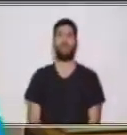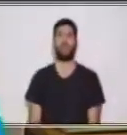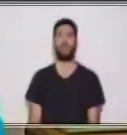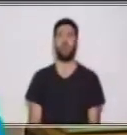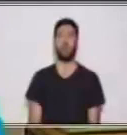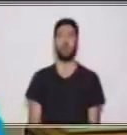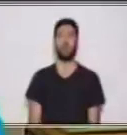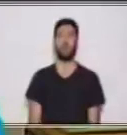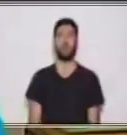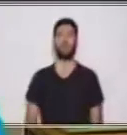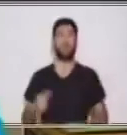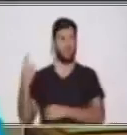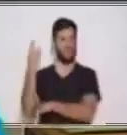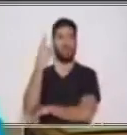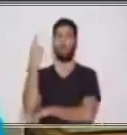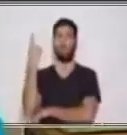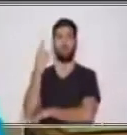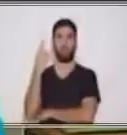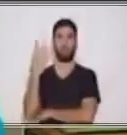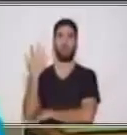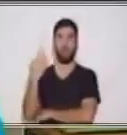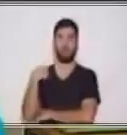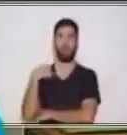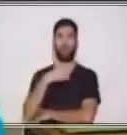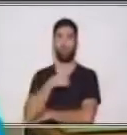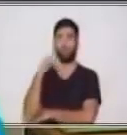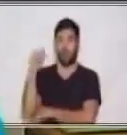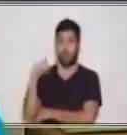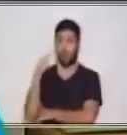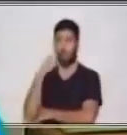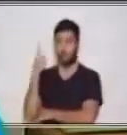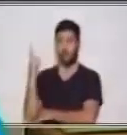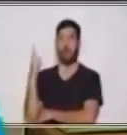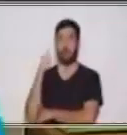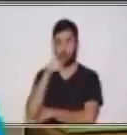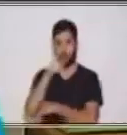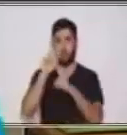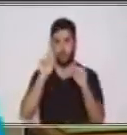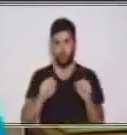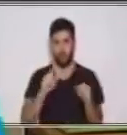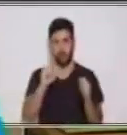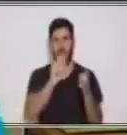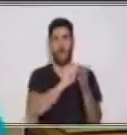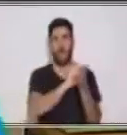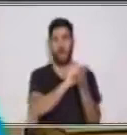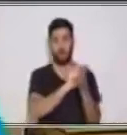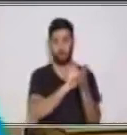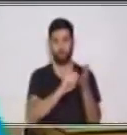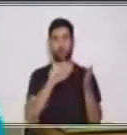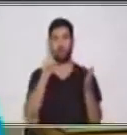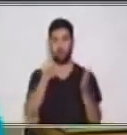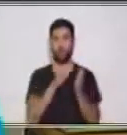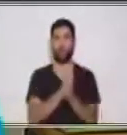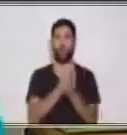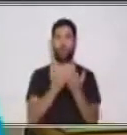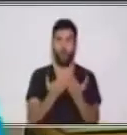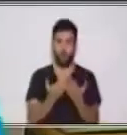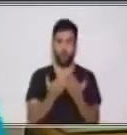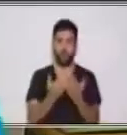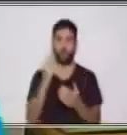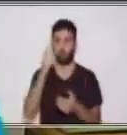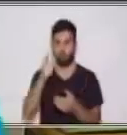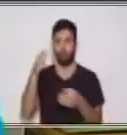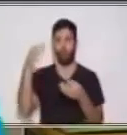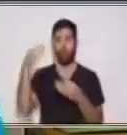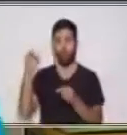Es muy importante que todo lo que estamos viendo aquí en el programa tú lo puedas ir apuntando en tu cuaderno, en tus